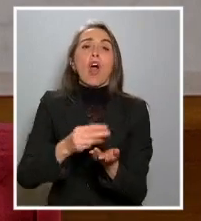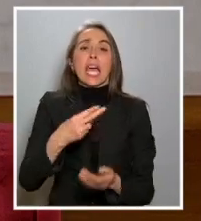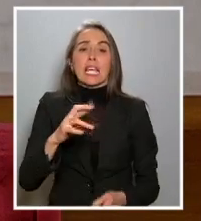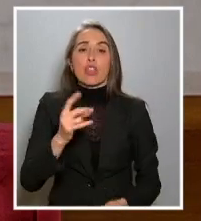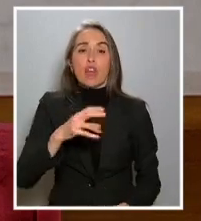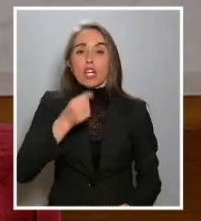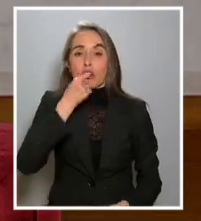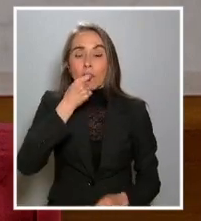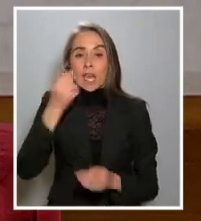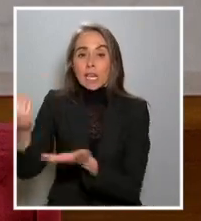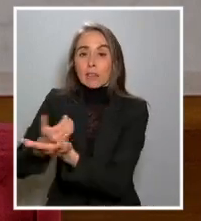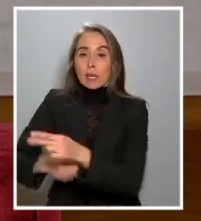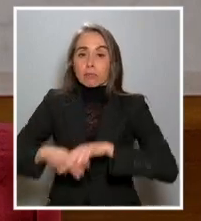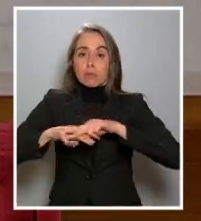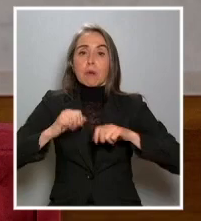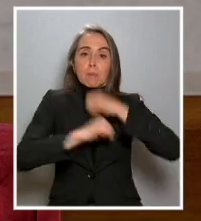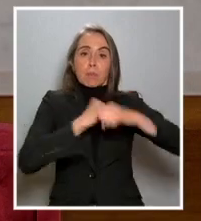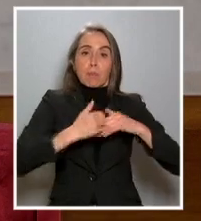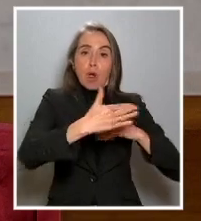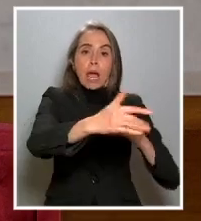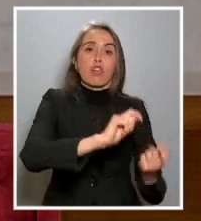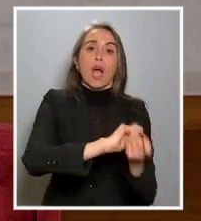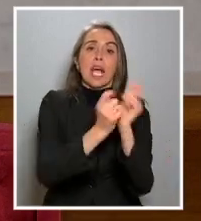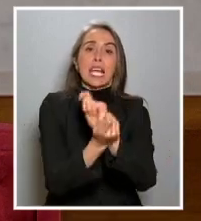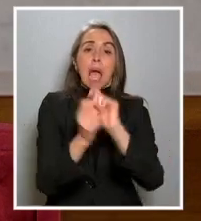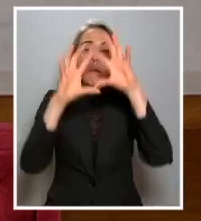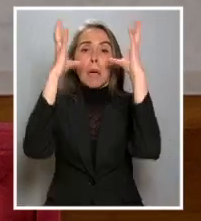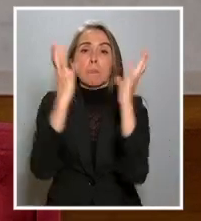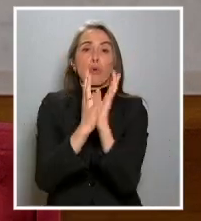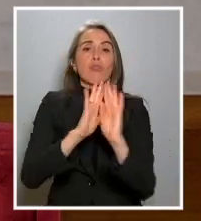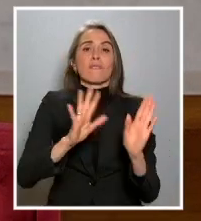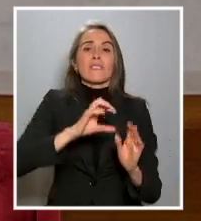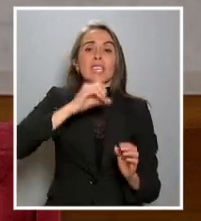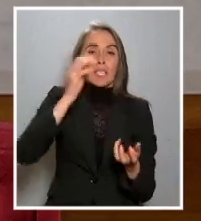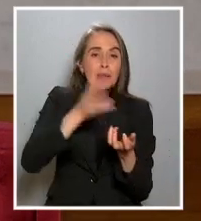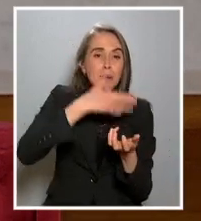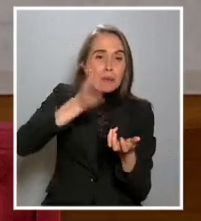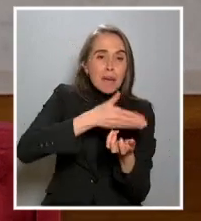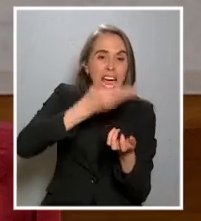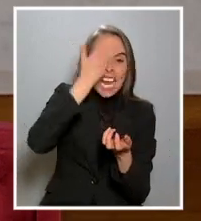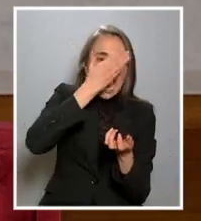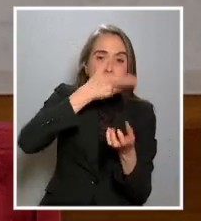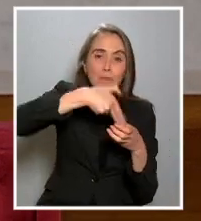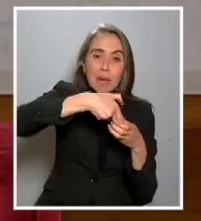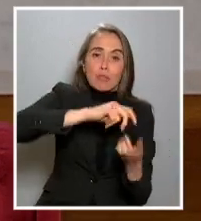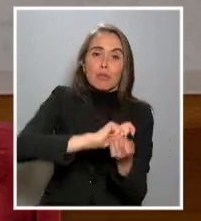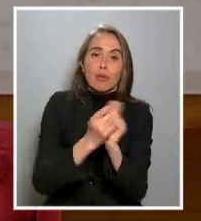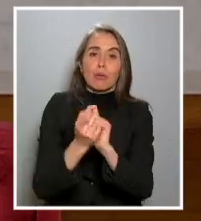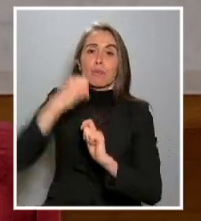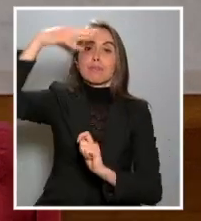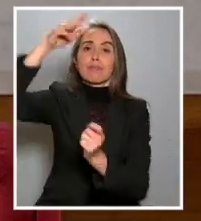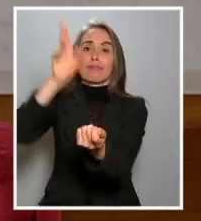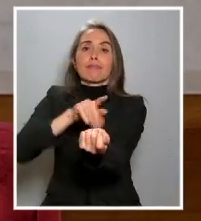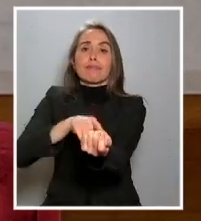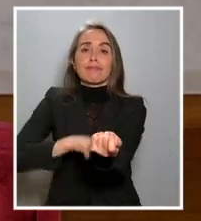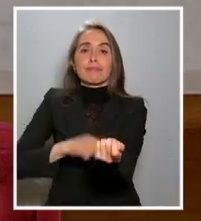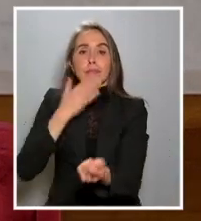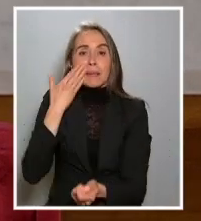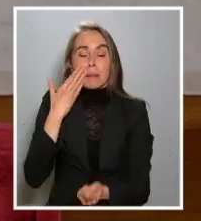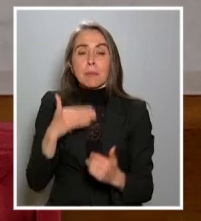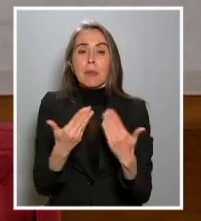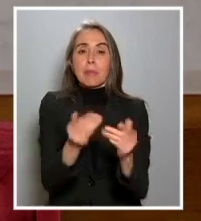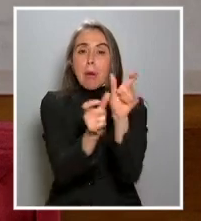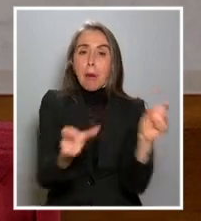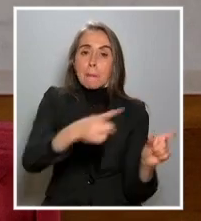plazo que contribuya además a la transición energética del planeta y de paso otorgue bienestar a nuestro pueblo.